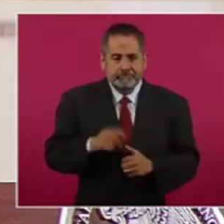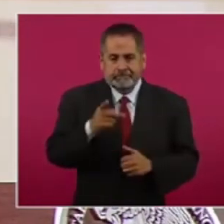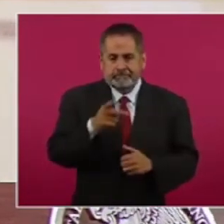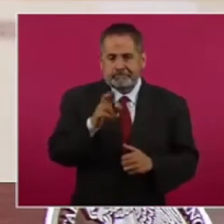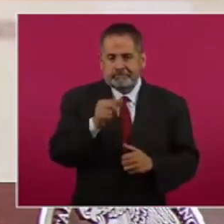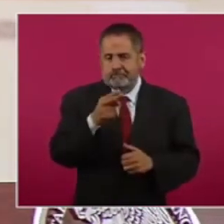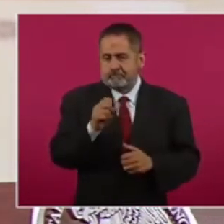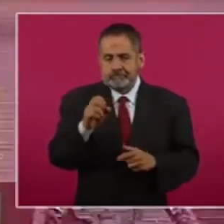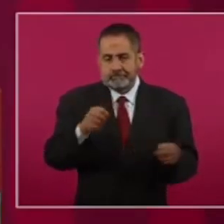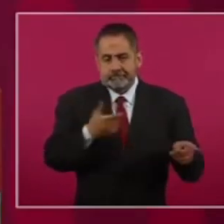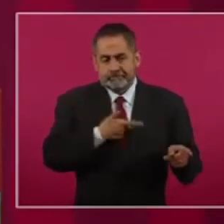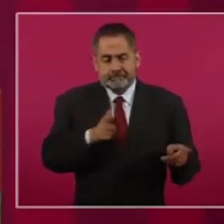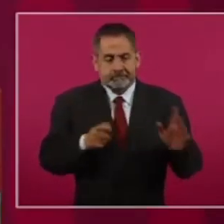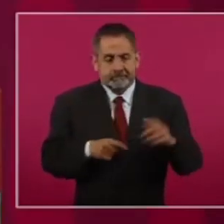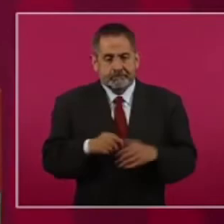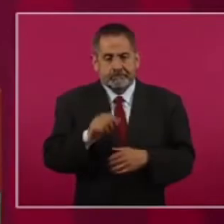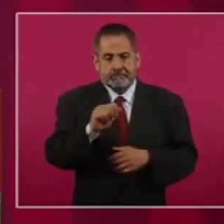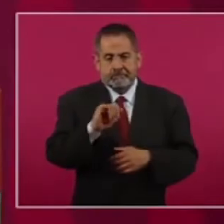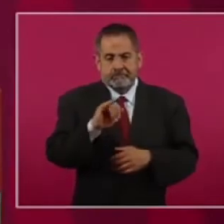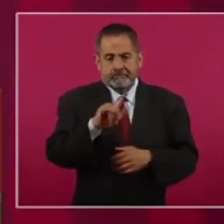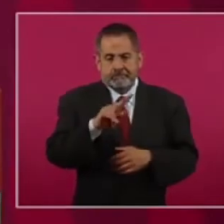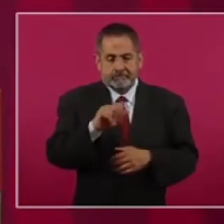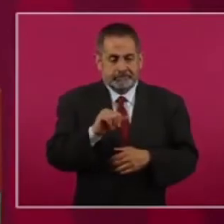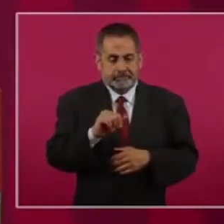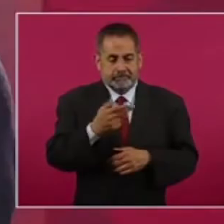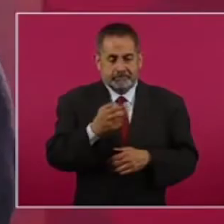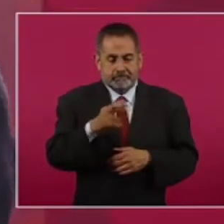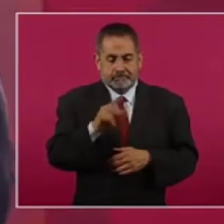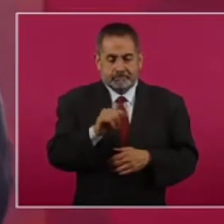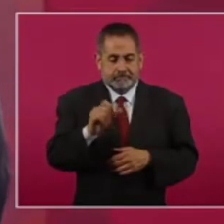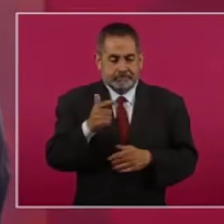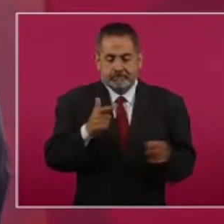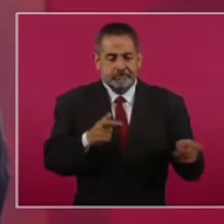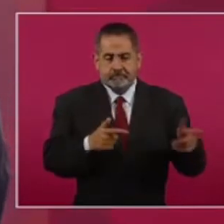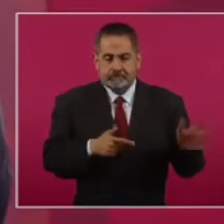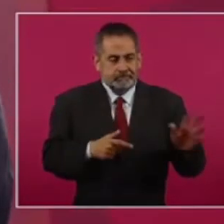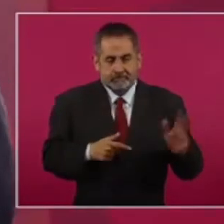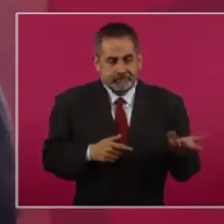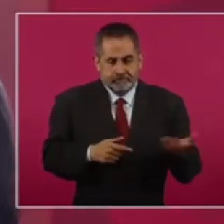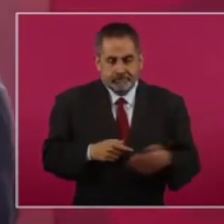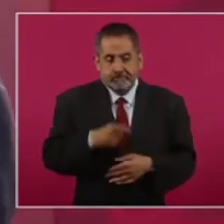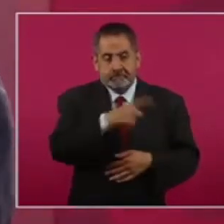Krause y a Silva Gerson, porque para ellos